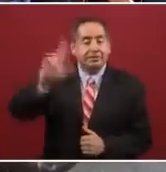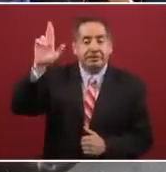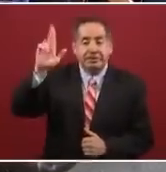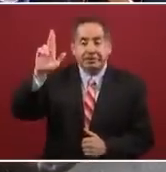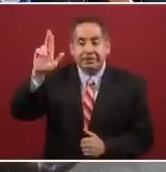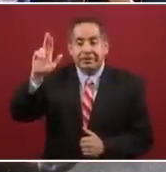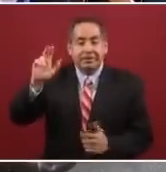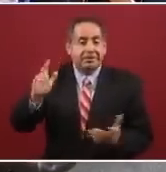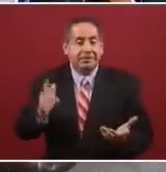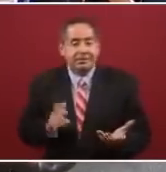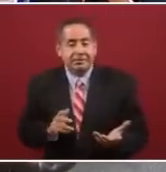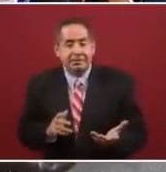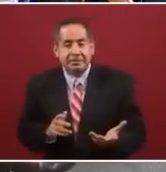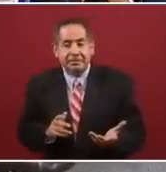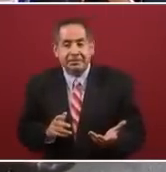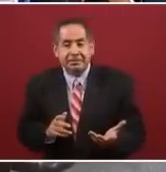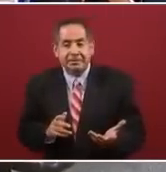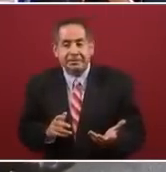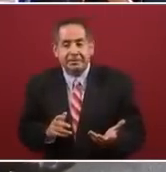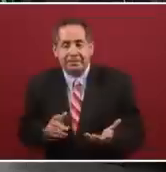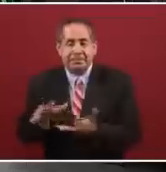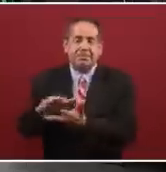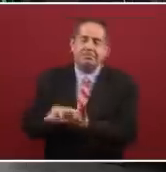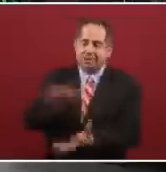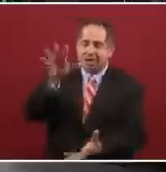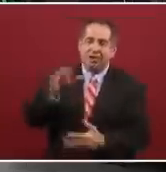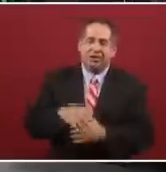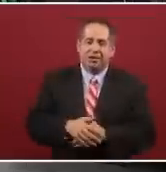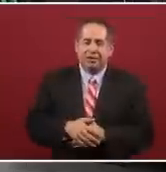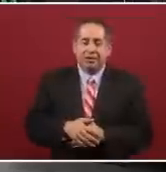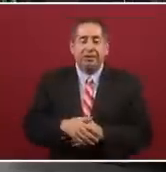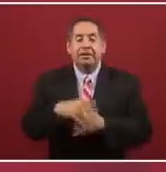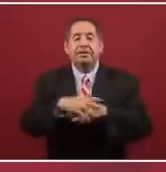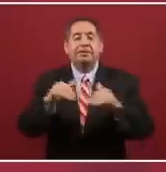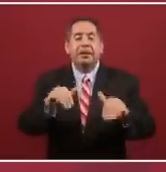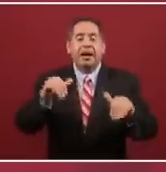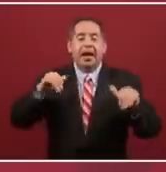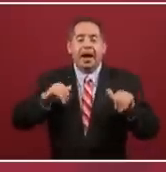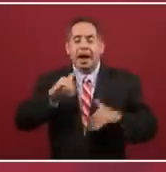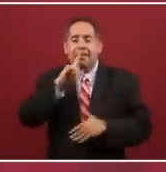que. No, ya es mayoría. A ver, abstenciones.